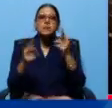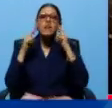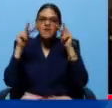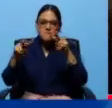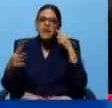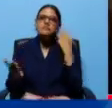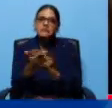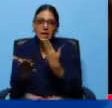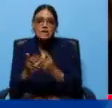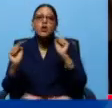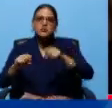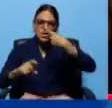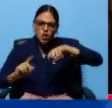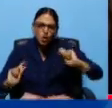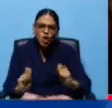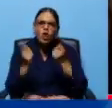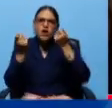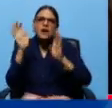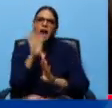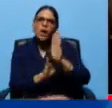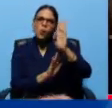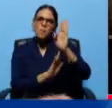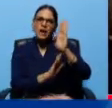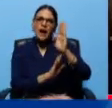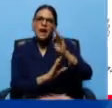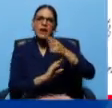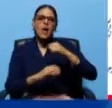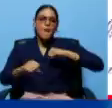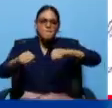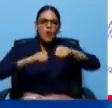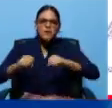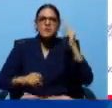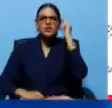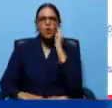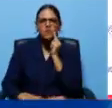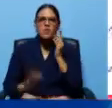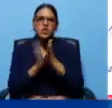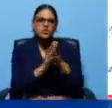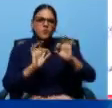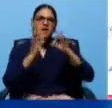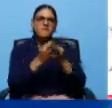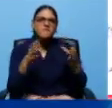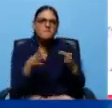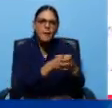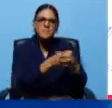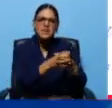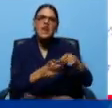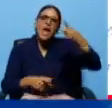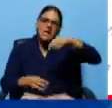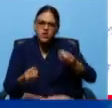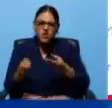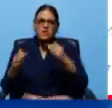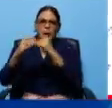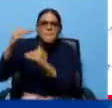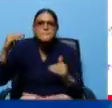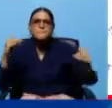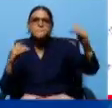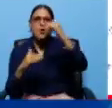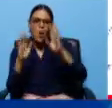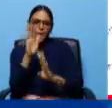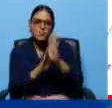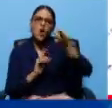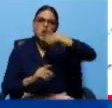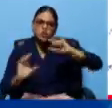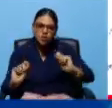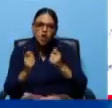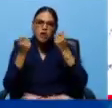verán. Recuperar el movimiento bolivariano de familias y llevarlo al máximo nivel.